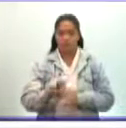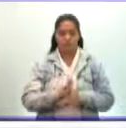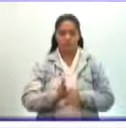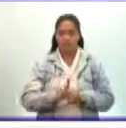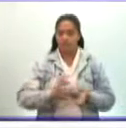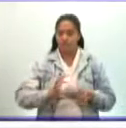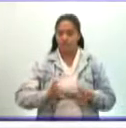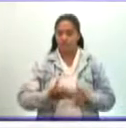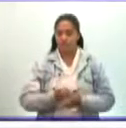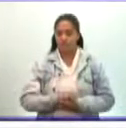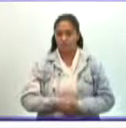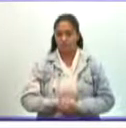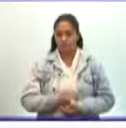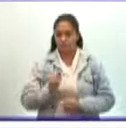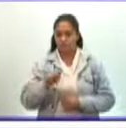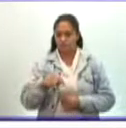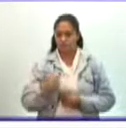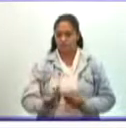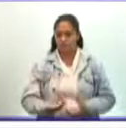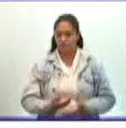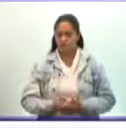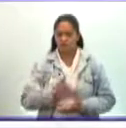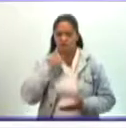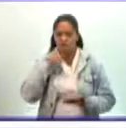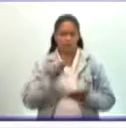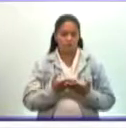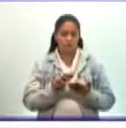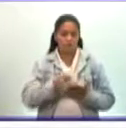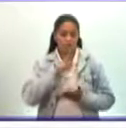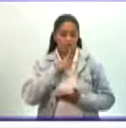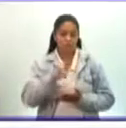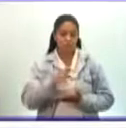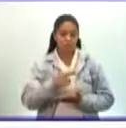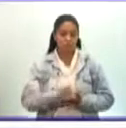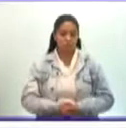diferentes vías. Entonces ahora comprueba tu respuesta.